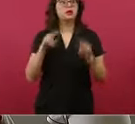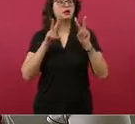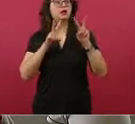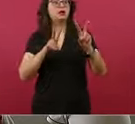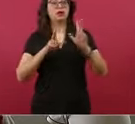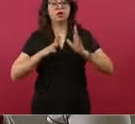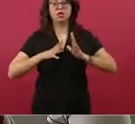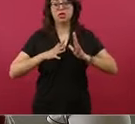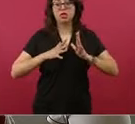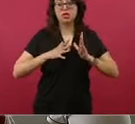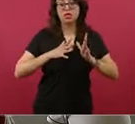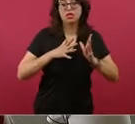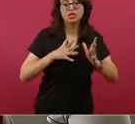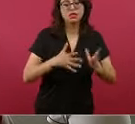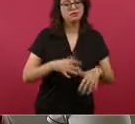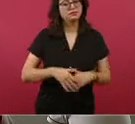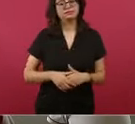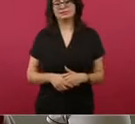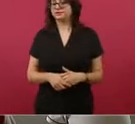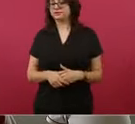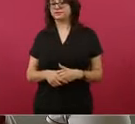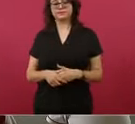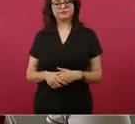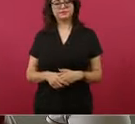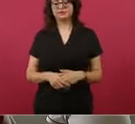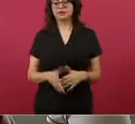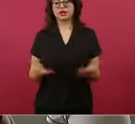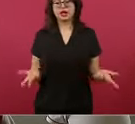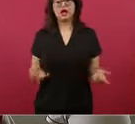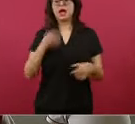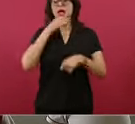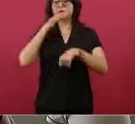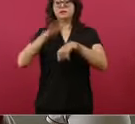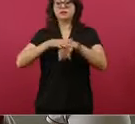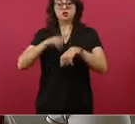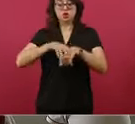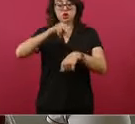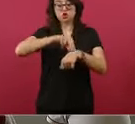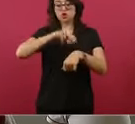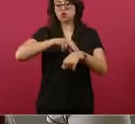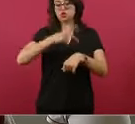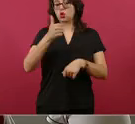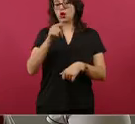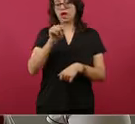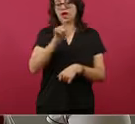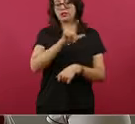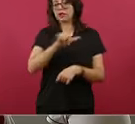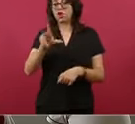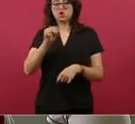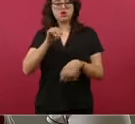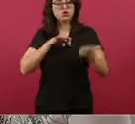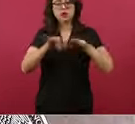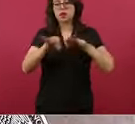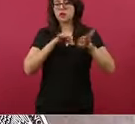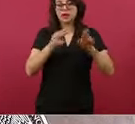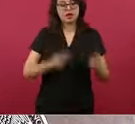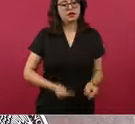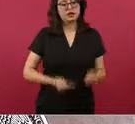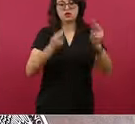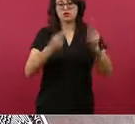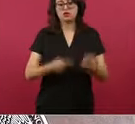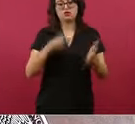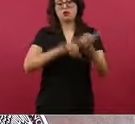doctor López-Gatell promocione tratamientos contra la diabetes y otros padecimientos. No se dejen